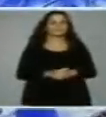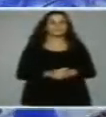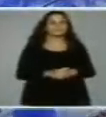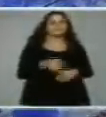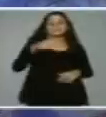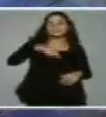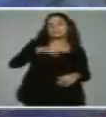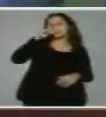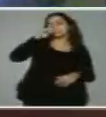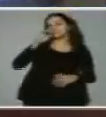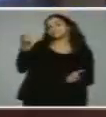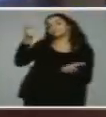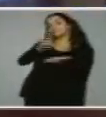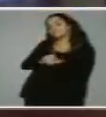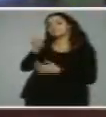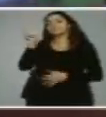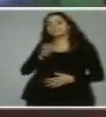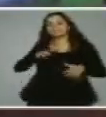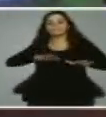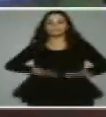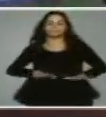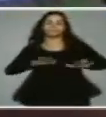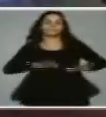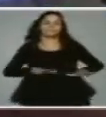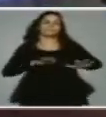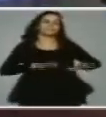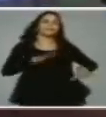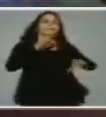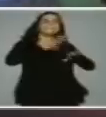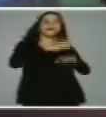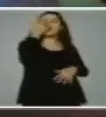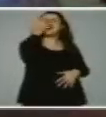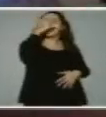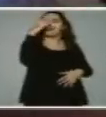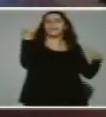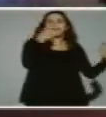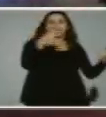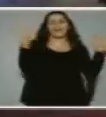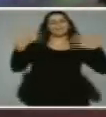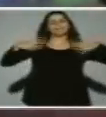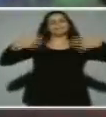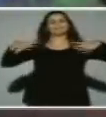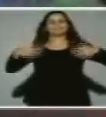m más aquí Alando El